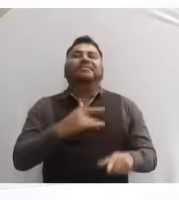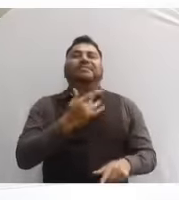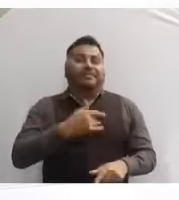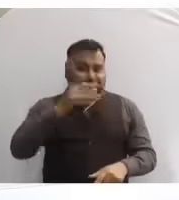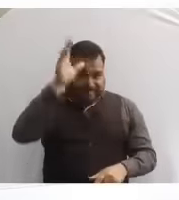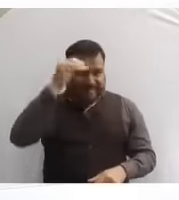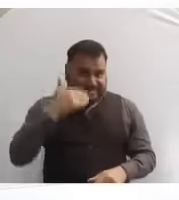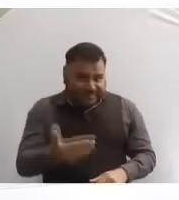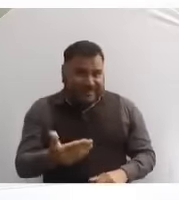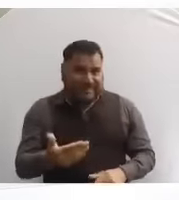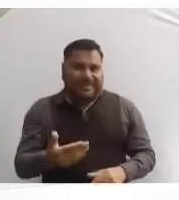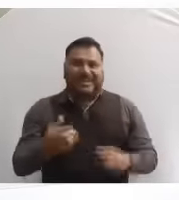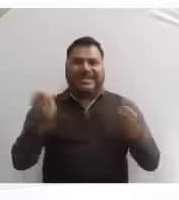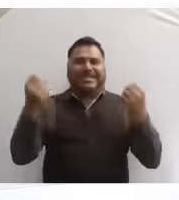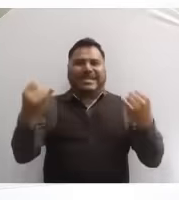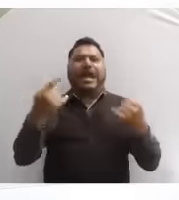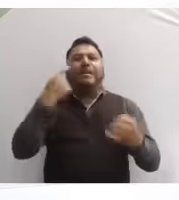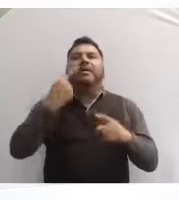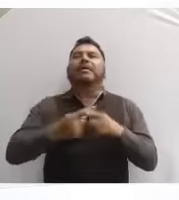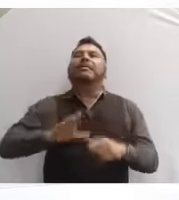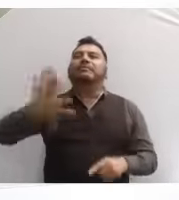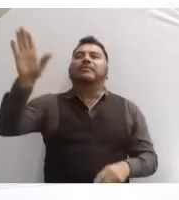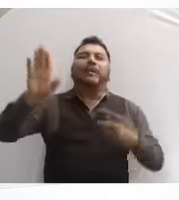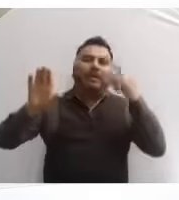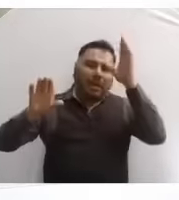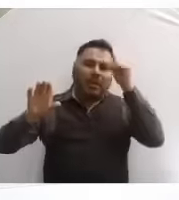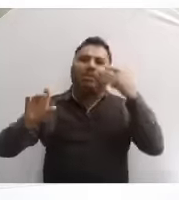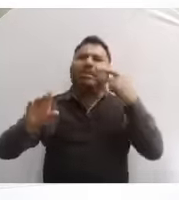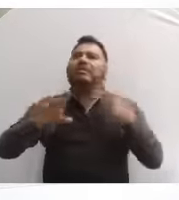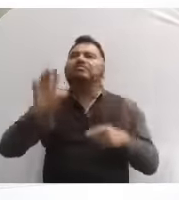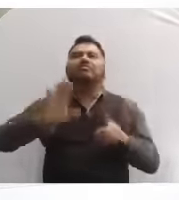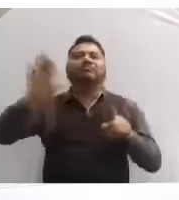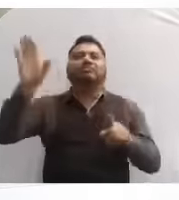bien? Levanten la mano quien esté de acuerdo.